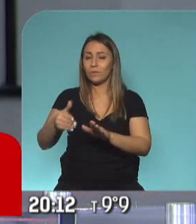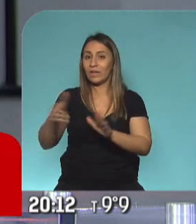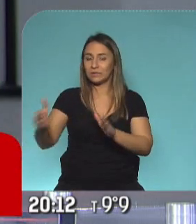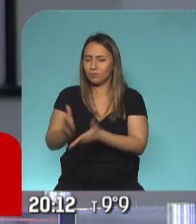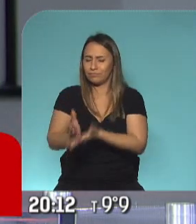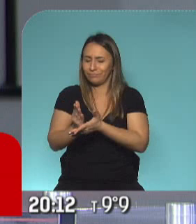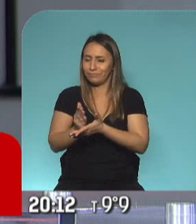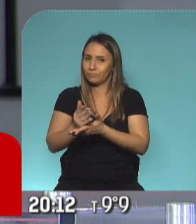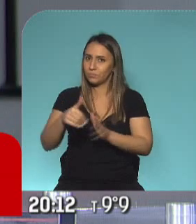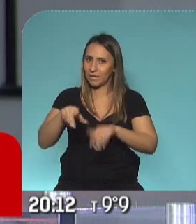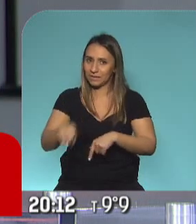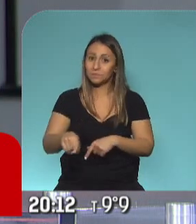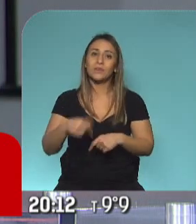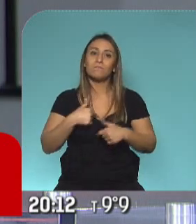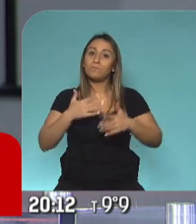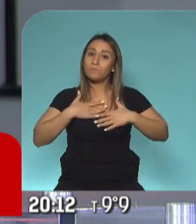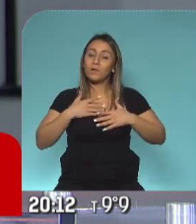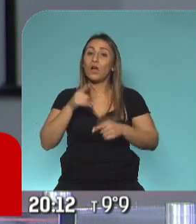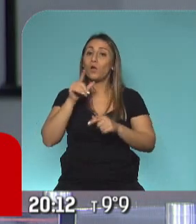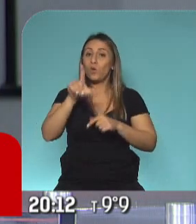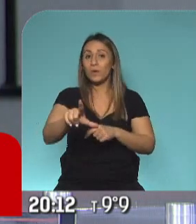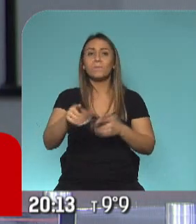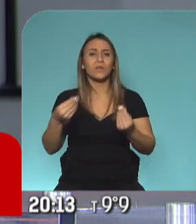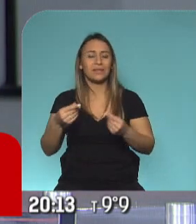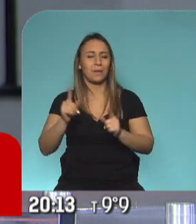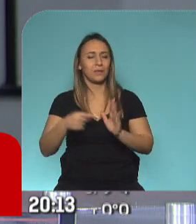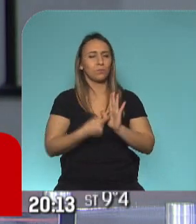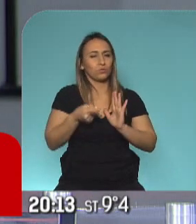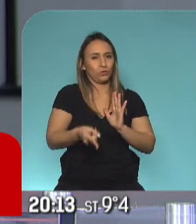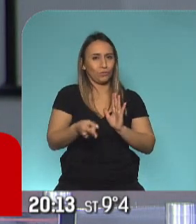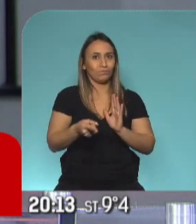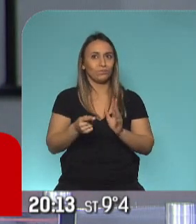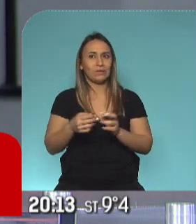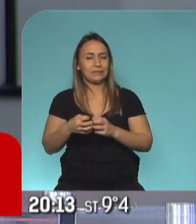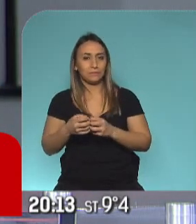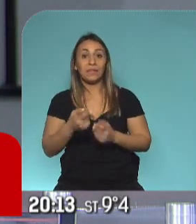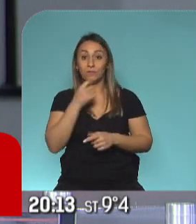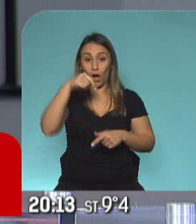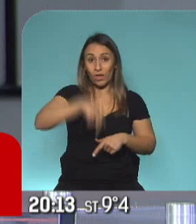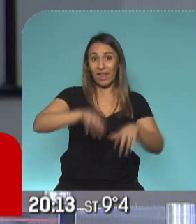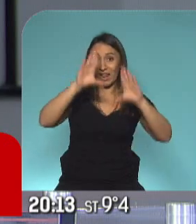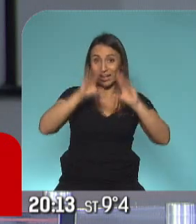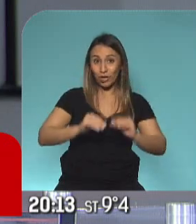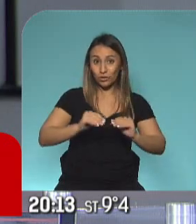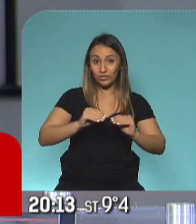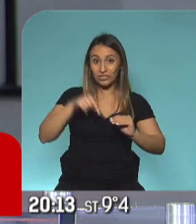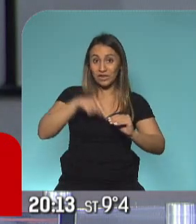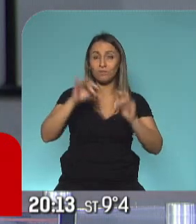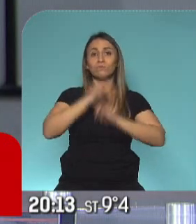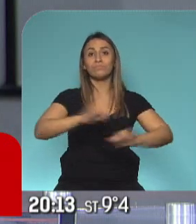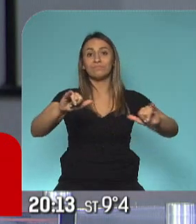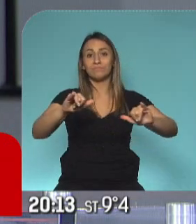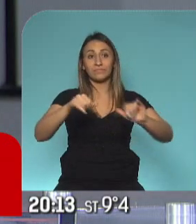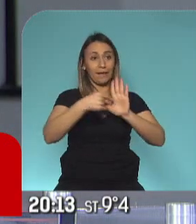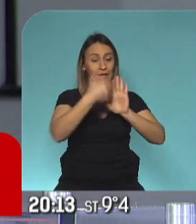desde el lunes porque también era otro punto de discusión. Si ellos daban el anuncio esta noche, era muy difícil que todo esto no empiece a regir desde mañana. Eso